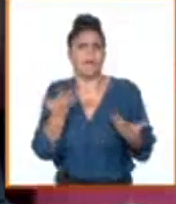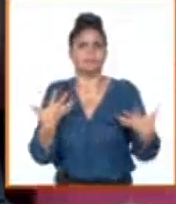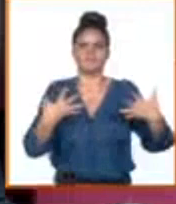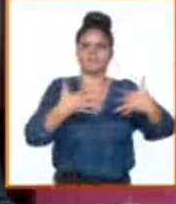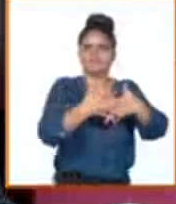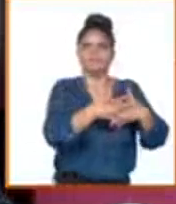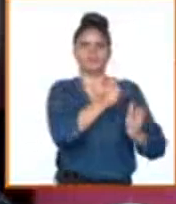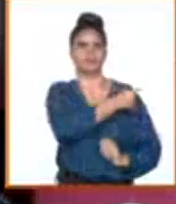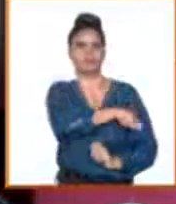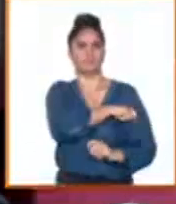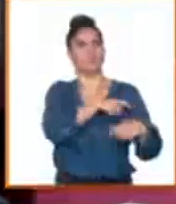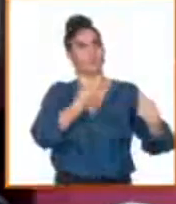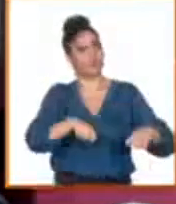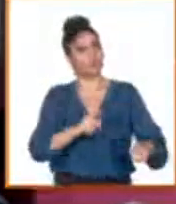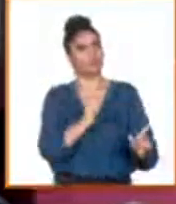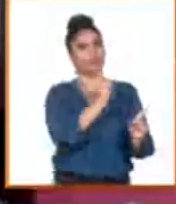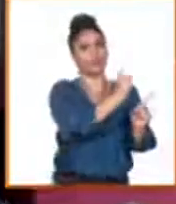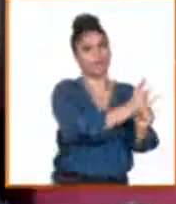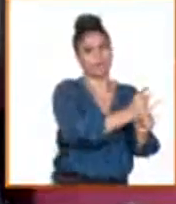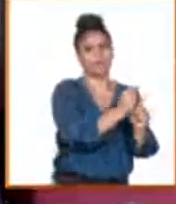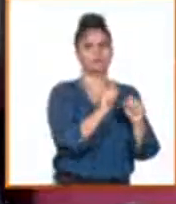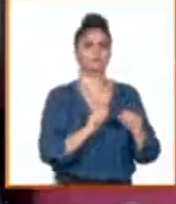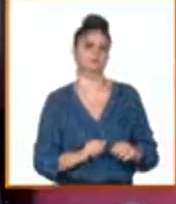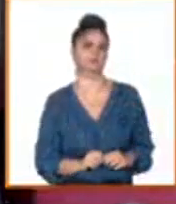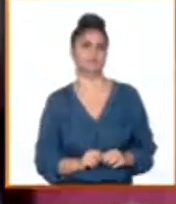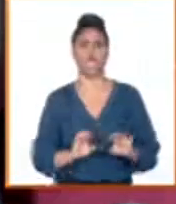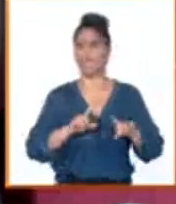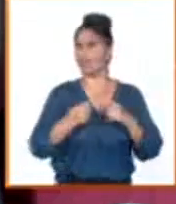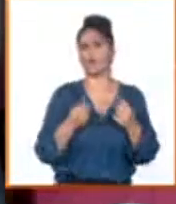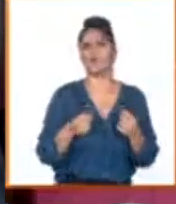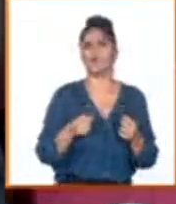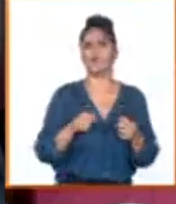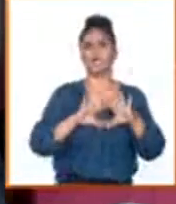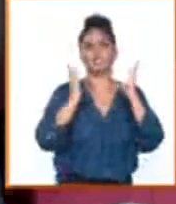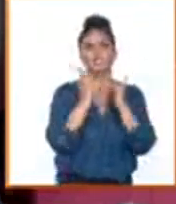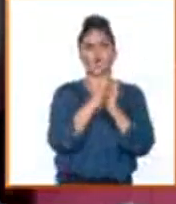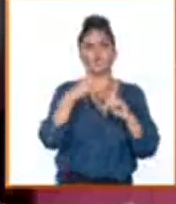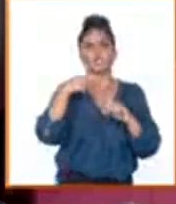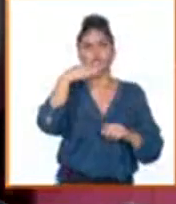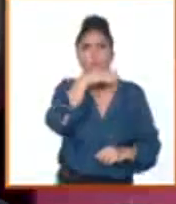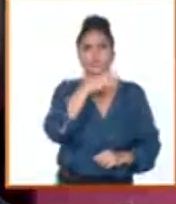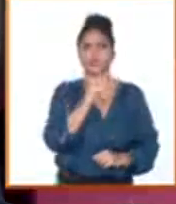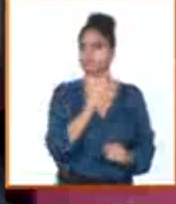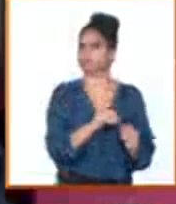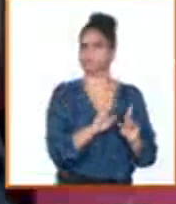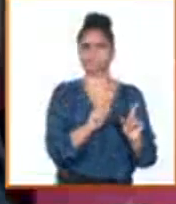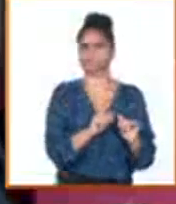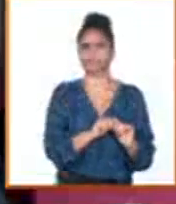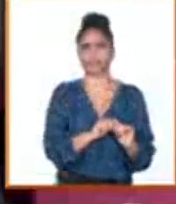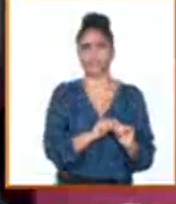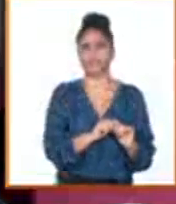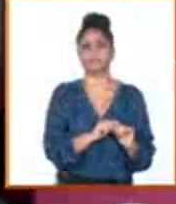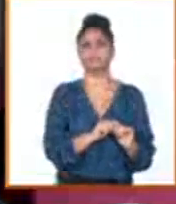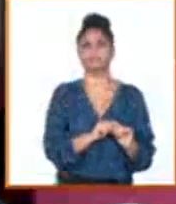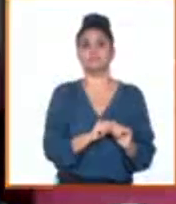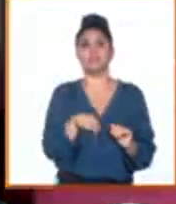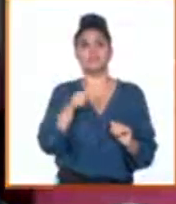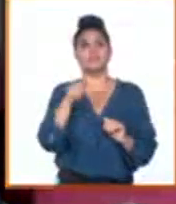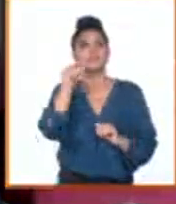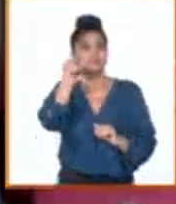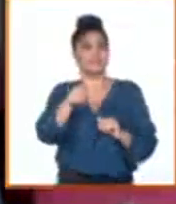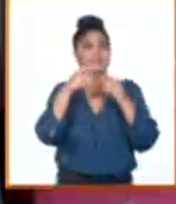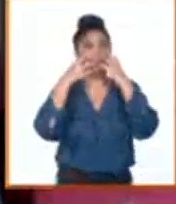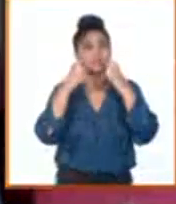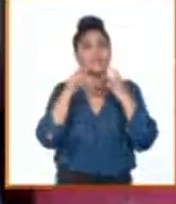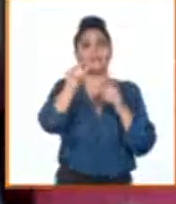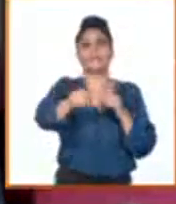de hacer la comunicación. Pero las formas de hacer de la comunicación de Cuba, de las organizaciones cubanas,